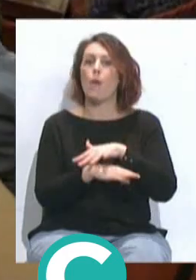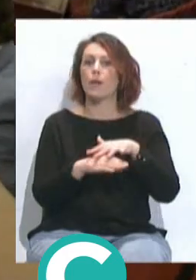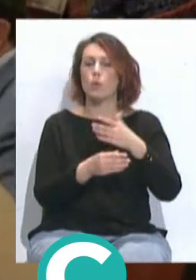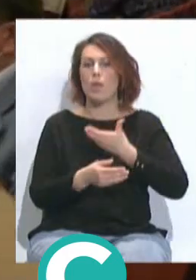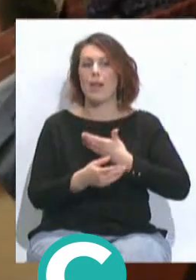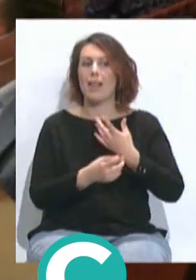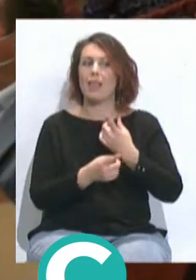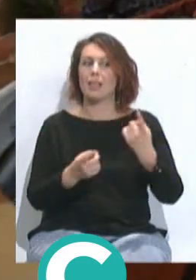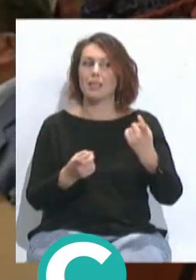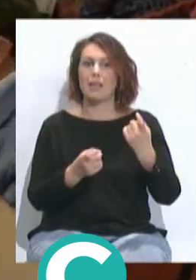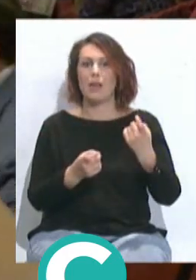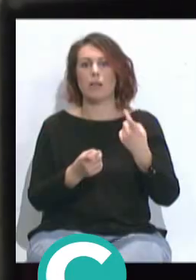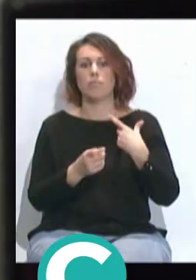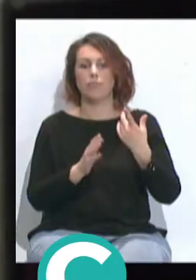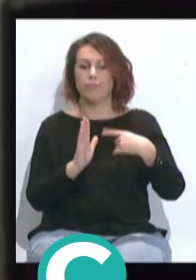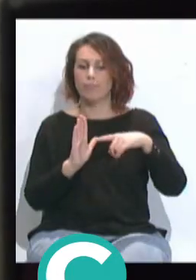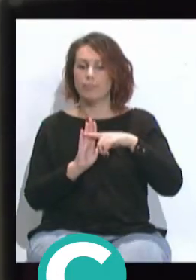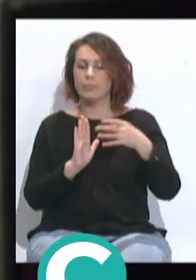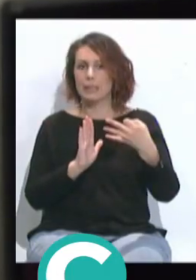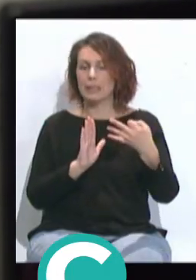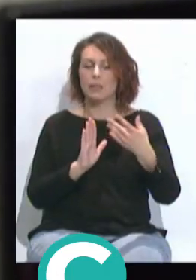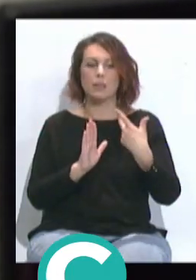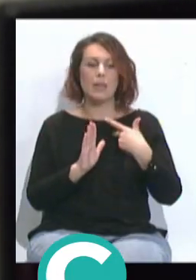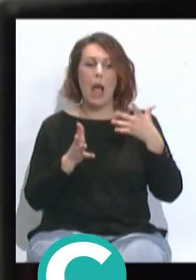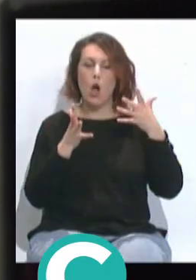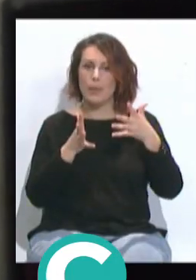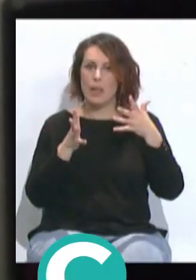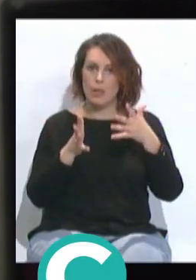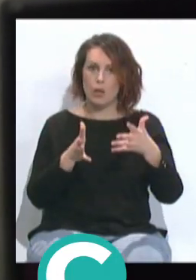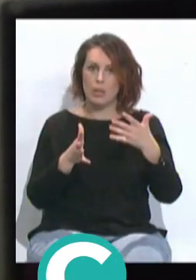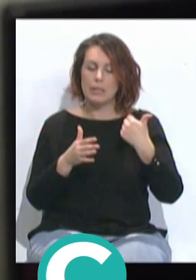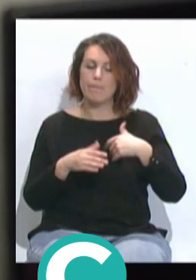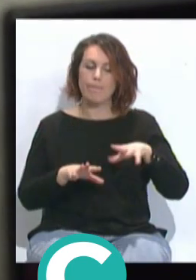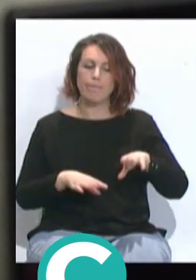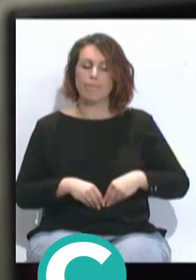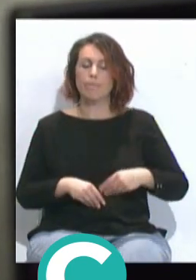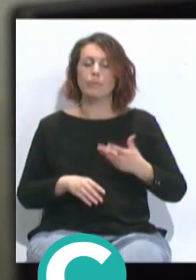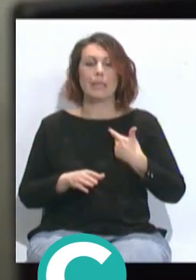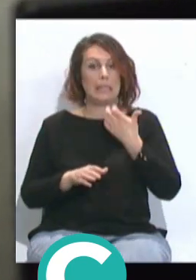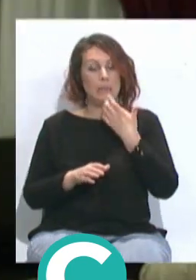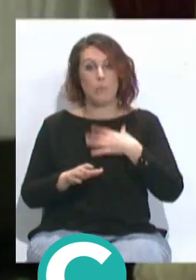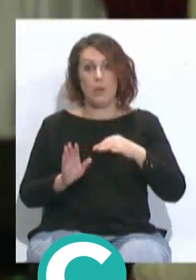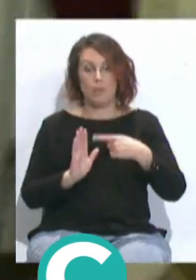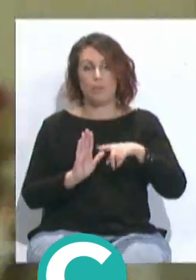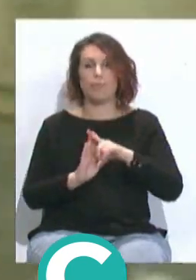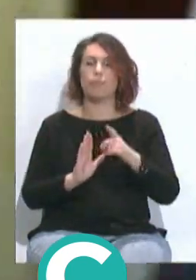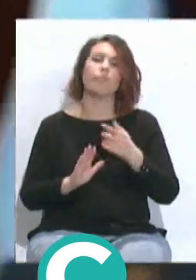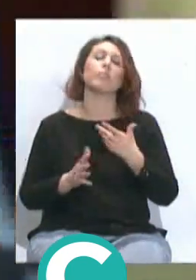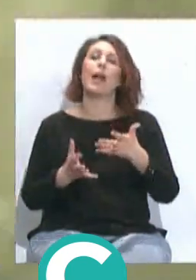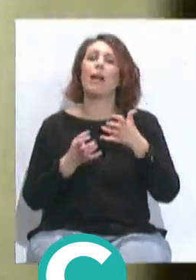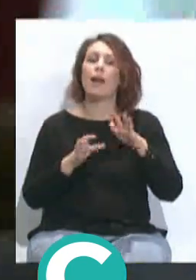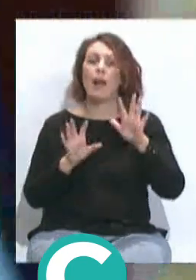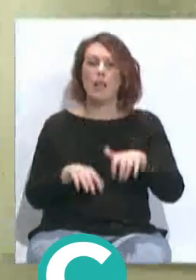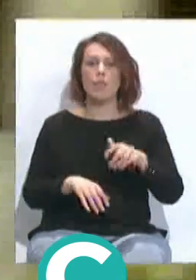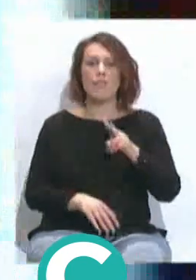municipal necesitaban que se reflejaran una serie de recomendaciones que se asumirán en la medida de lo posible Por parte de Ganar